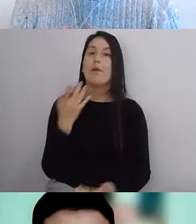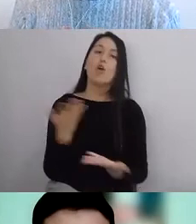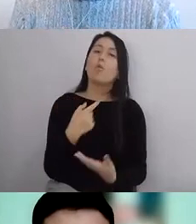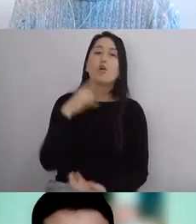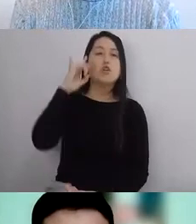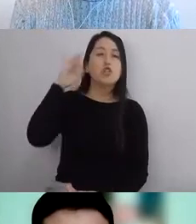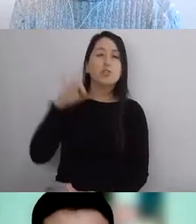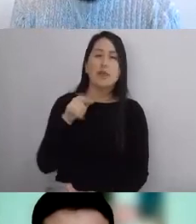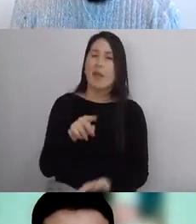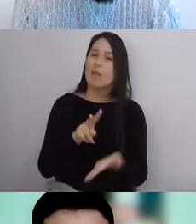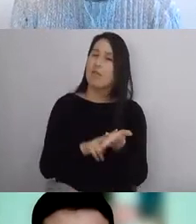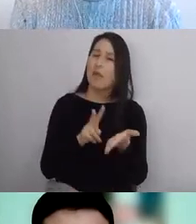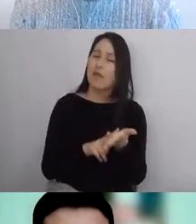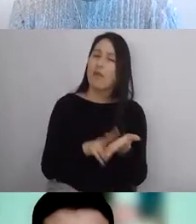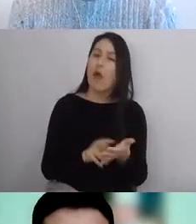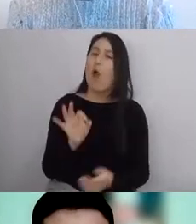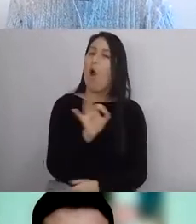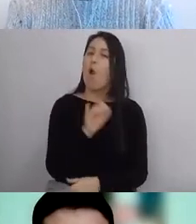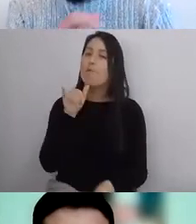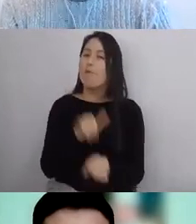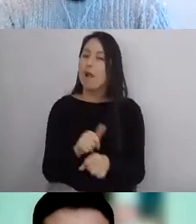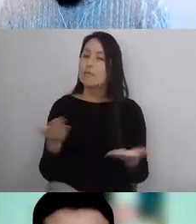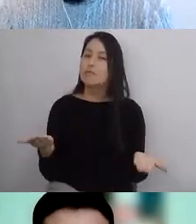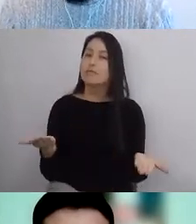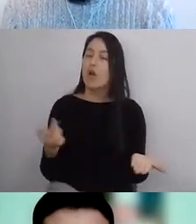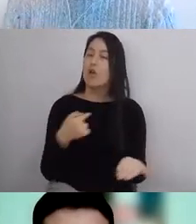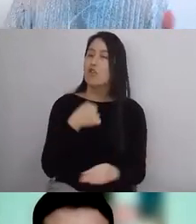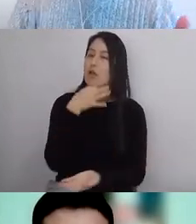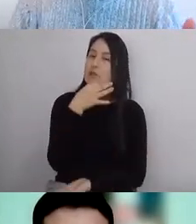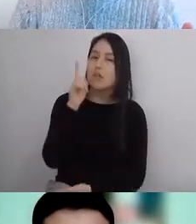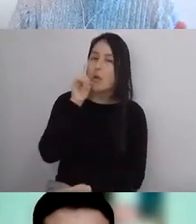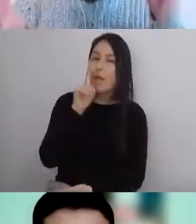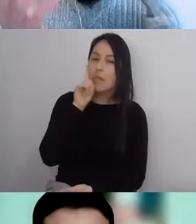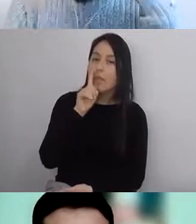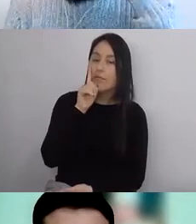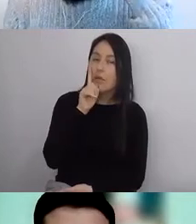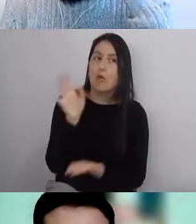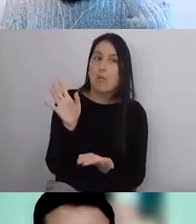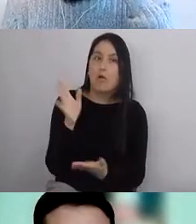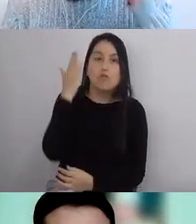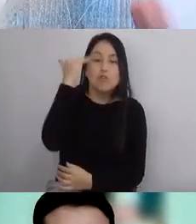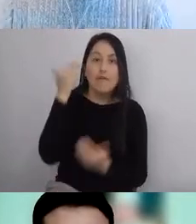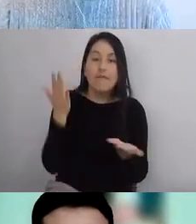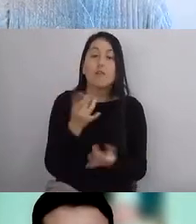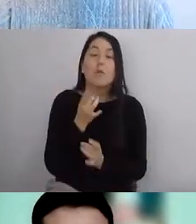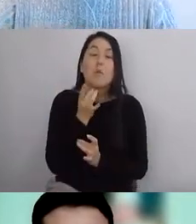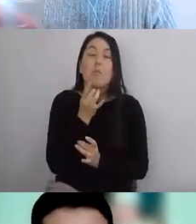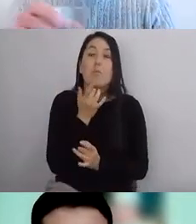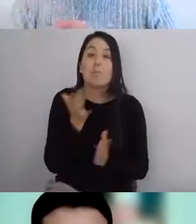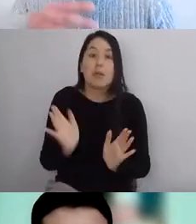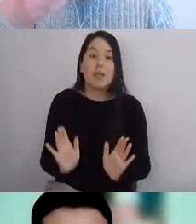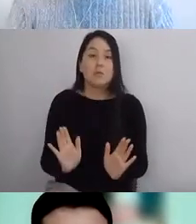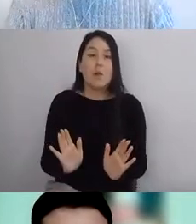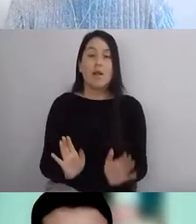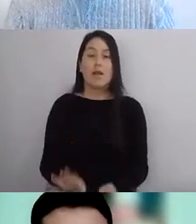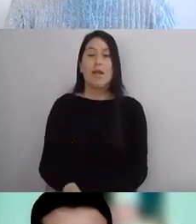que eso es verdad? ¿Cómo yo finalmente no estoy mintiendo sin querer mentir en ese Claro. currículum? ¿Ya? Esto